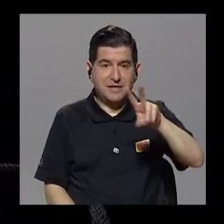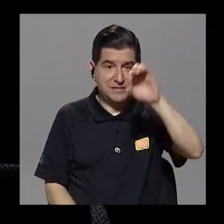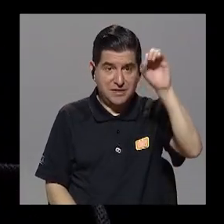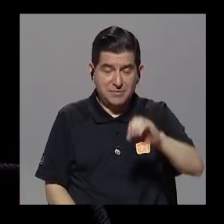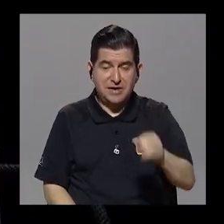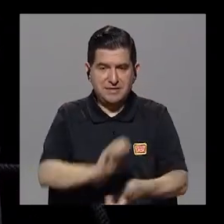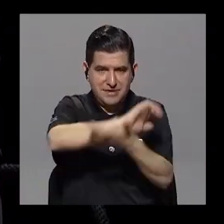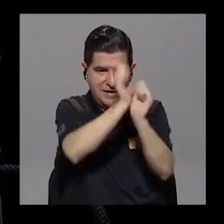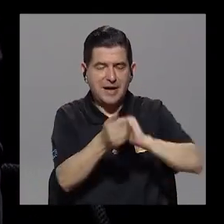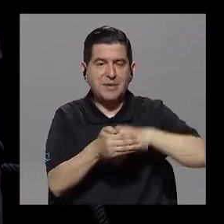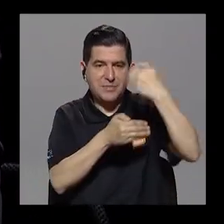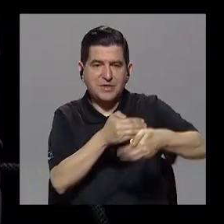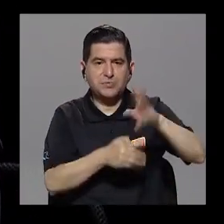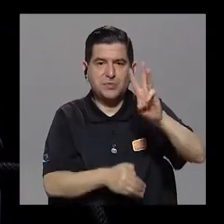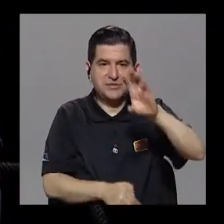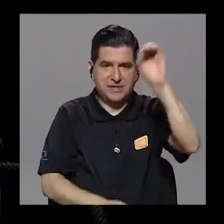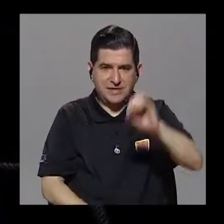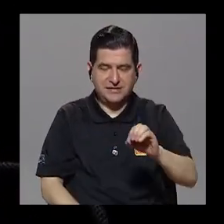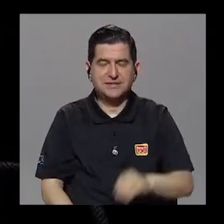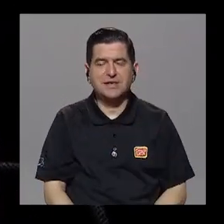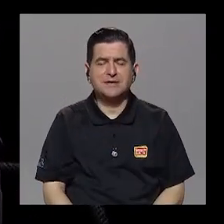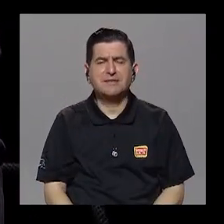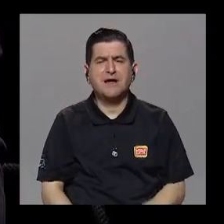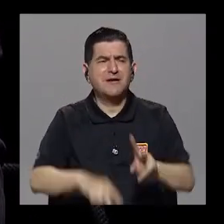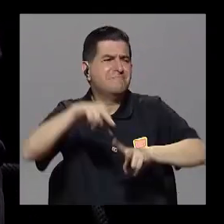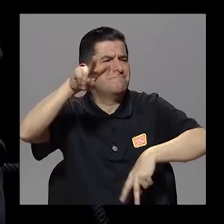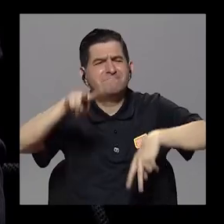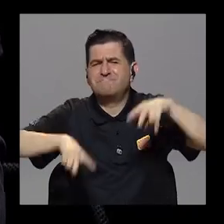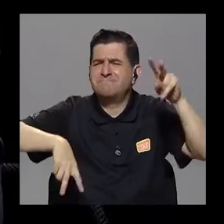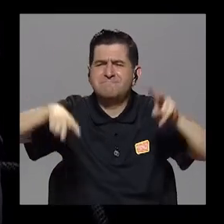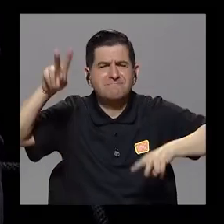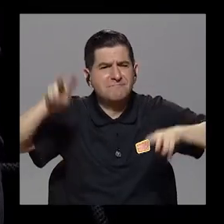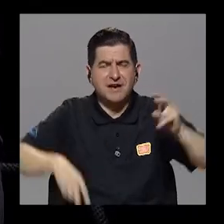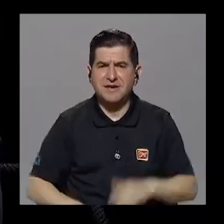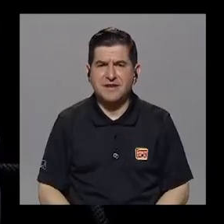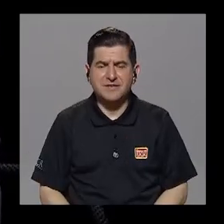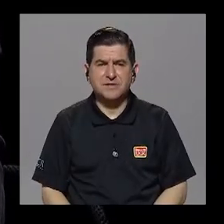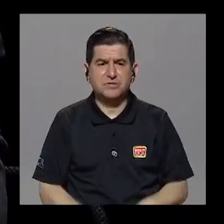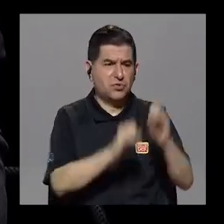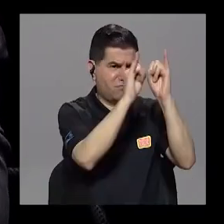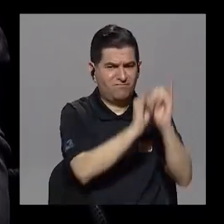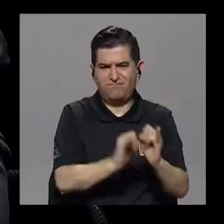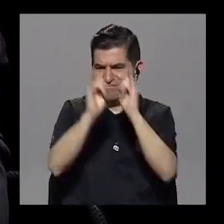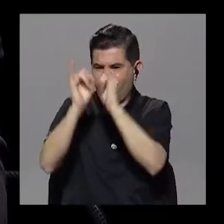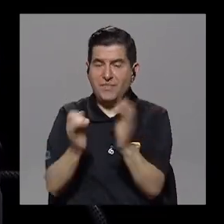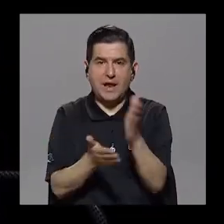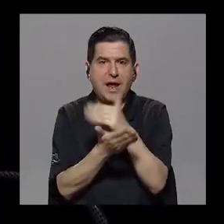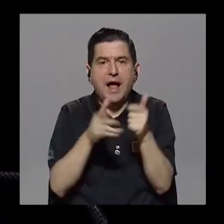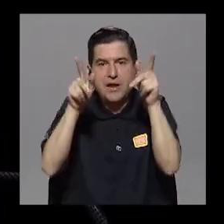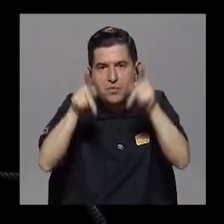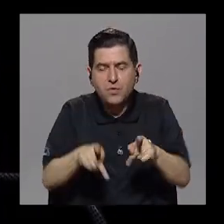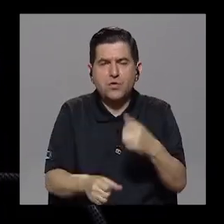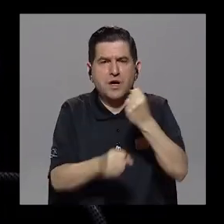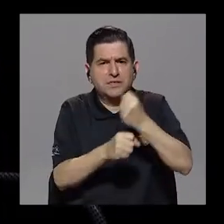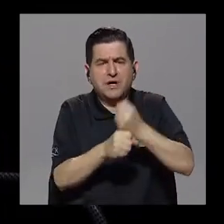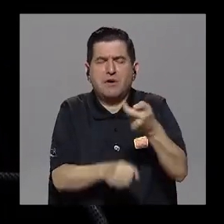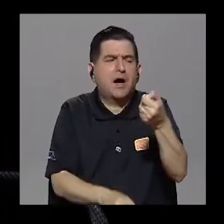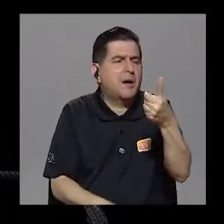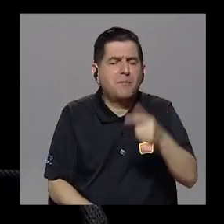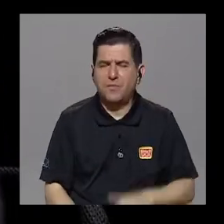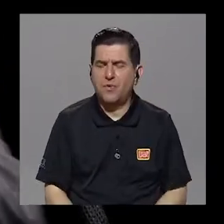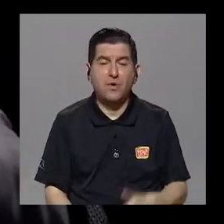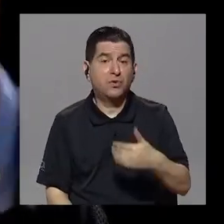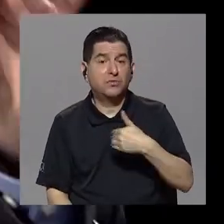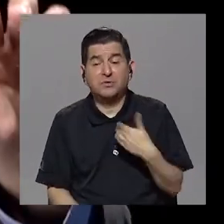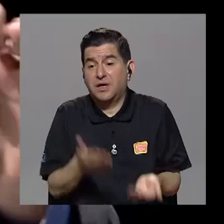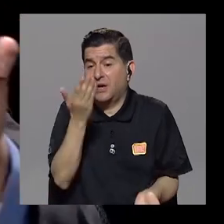se convierta en 60. Existe mucha variación a nivel de individuos. Algunos individuos trabajan muy